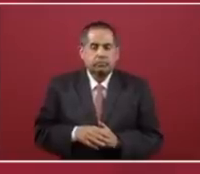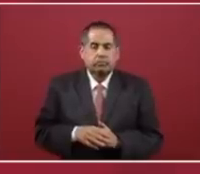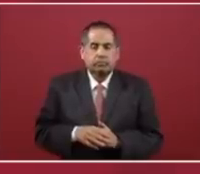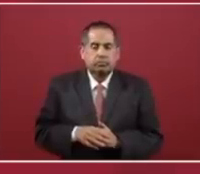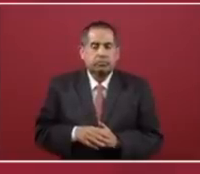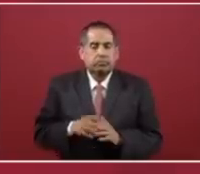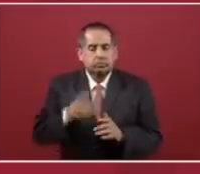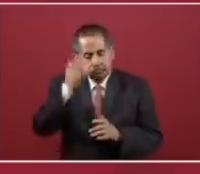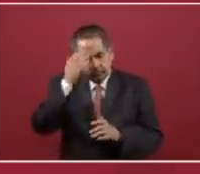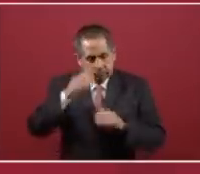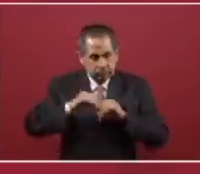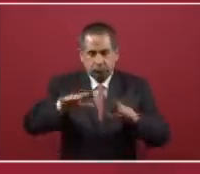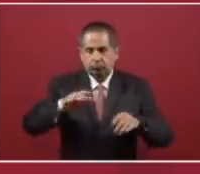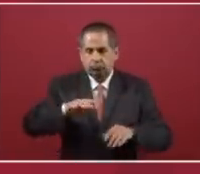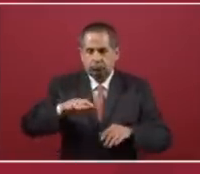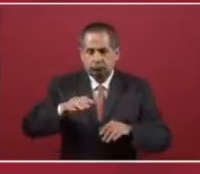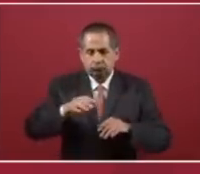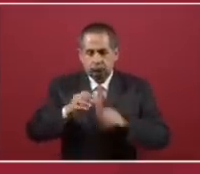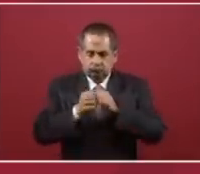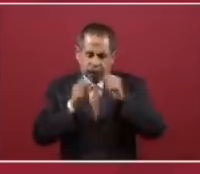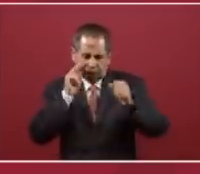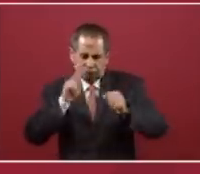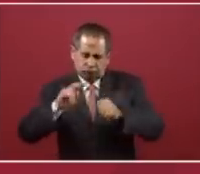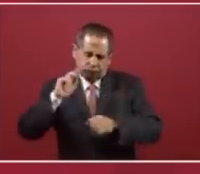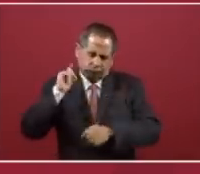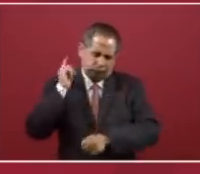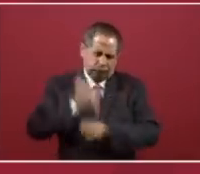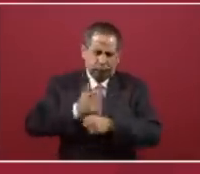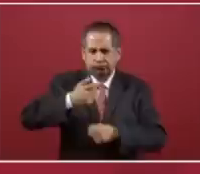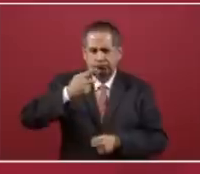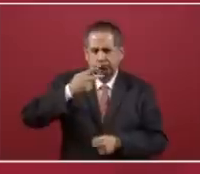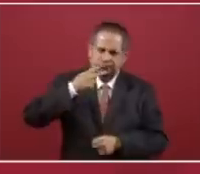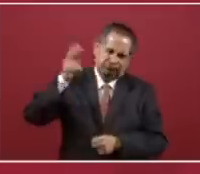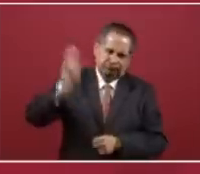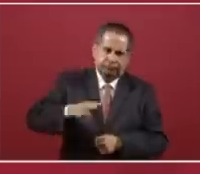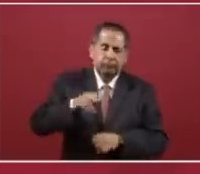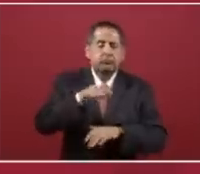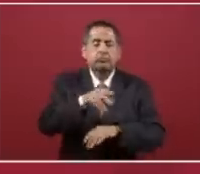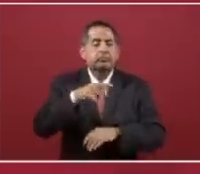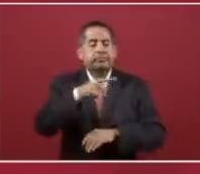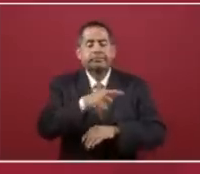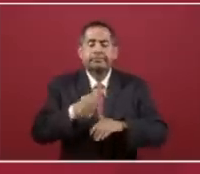conocer toda la verdad sobre ellos china es un compromiso que tenemos